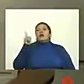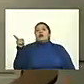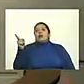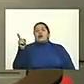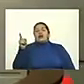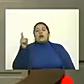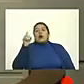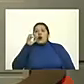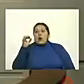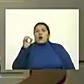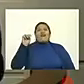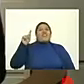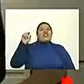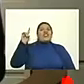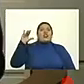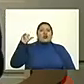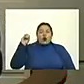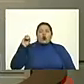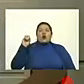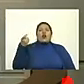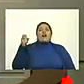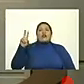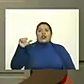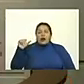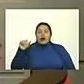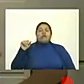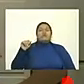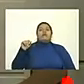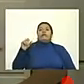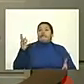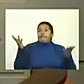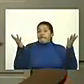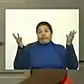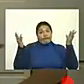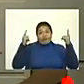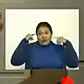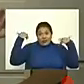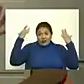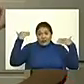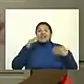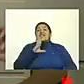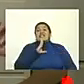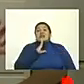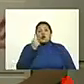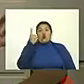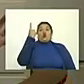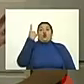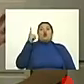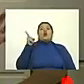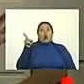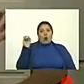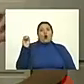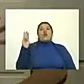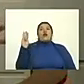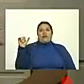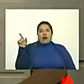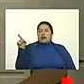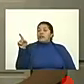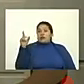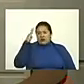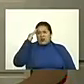Lano, ni Federico Gaviria, y el que sabría todo lo que pasó, que es Odebrecht, no lo